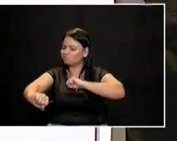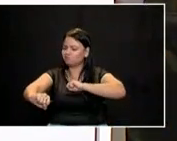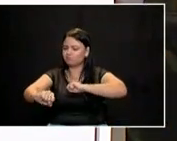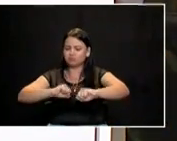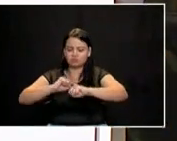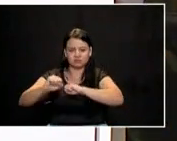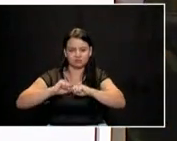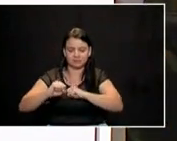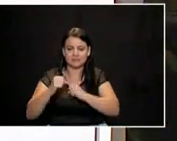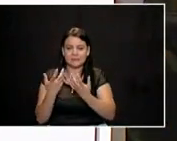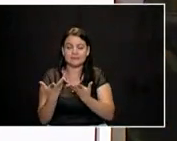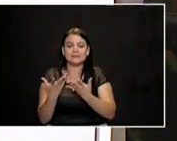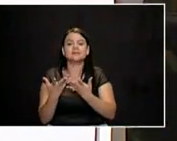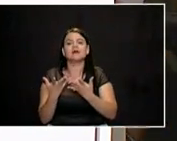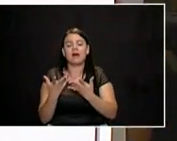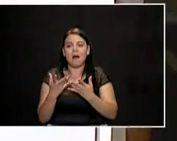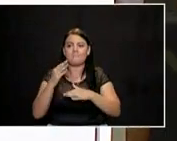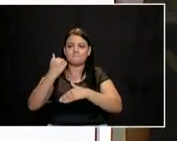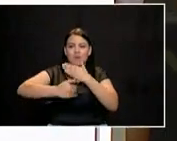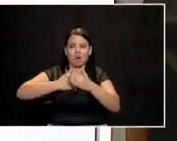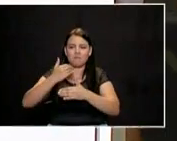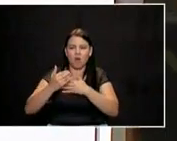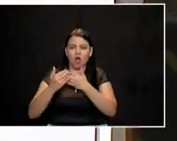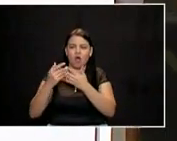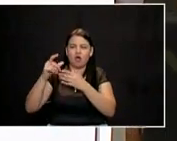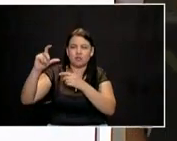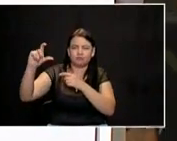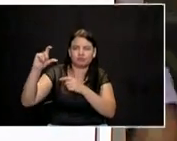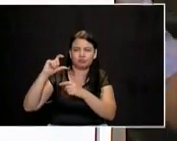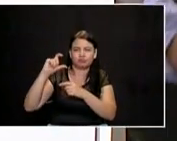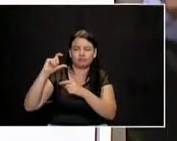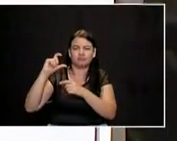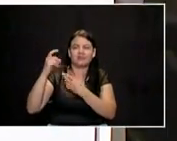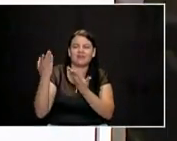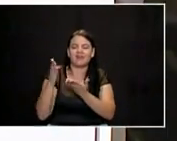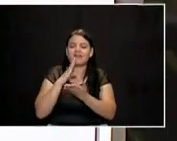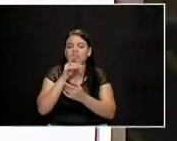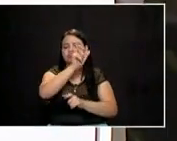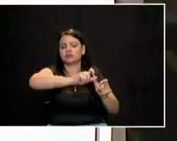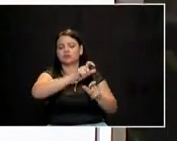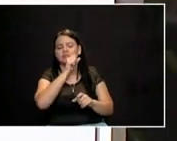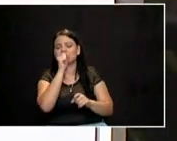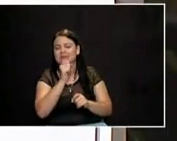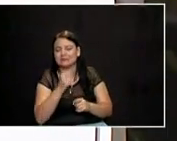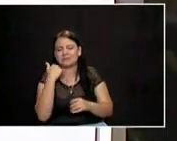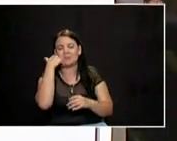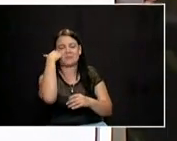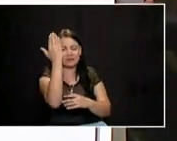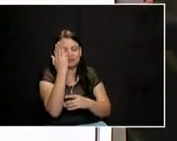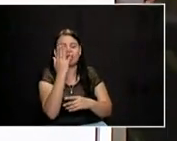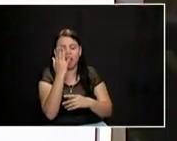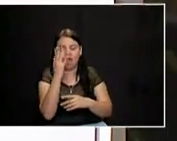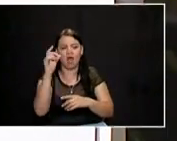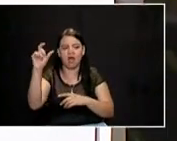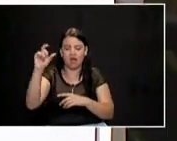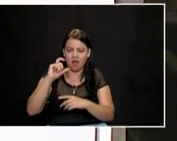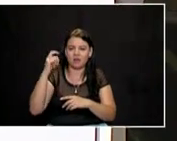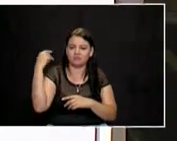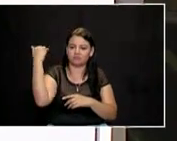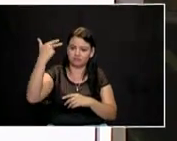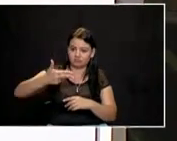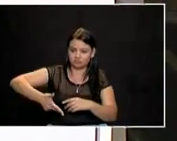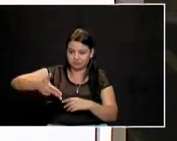profundamente para que hubiera un ingreso mínimo garantizado para los adultos mayores que no tuvieran. No he sido burócrata, he sido gerente, he sido